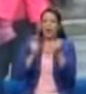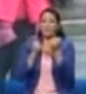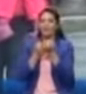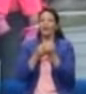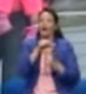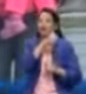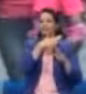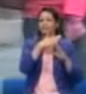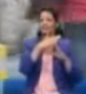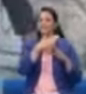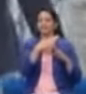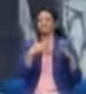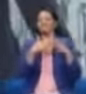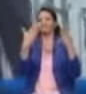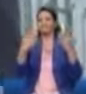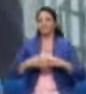rechazo.